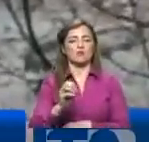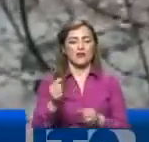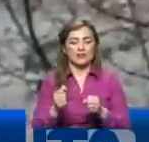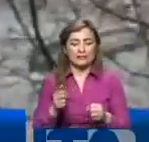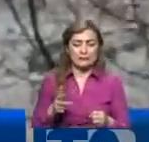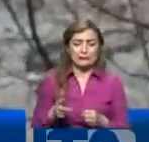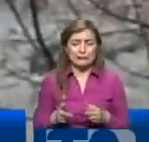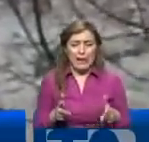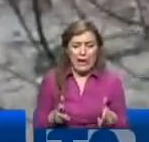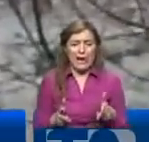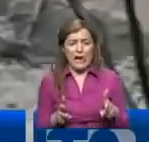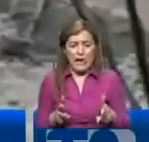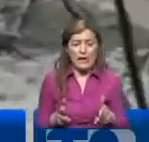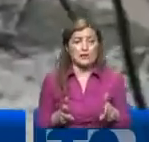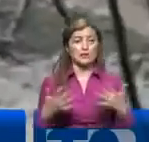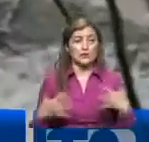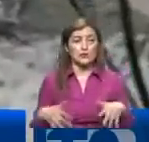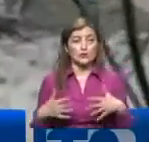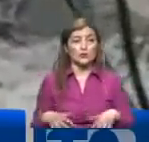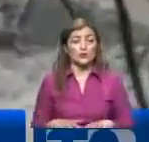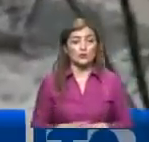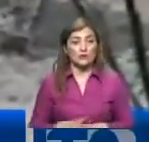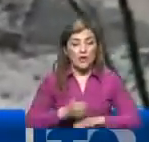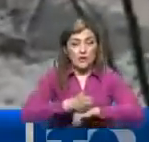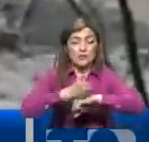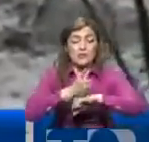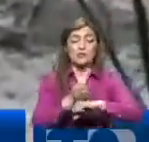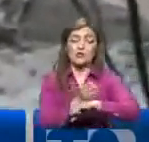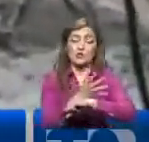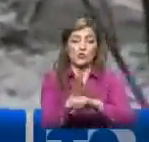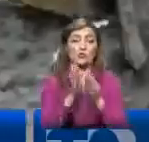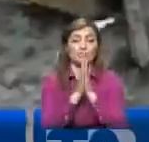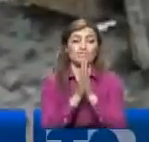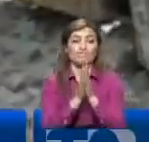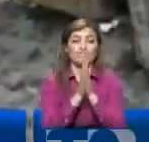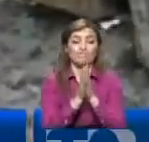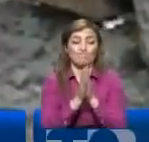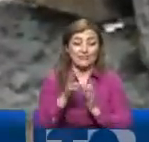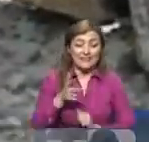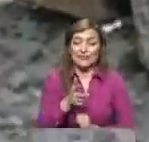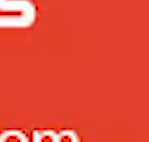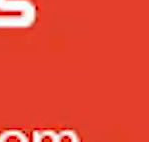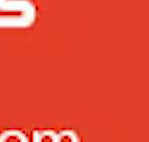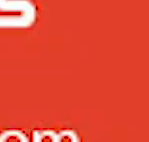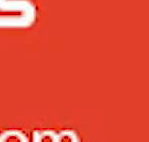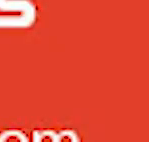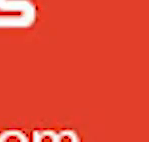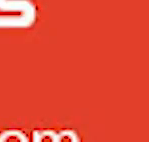quedaron atrapados entre ese tramo. Las autoridades recomiendan tomar vías alternas.